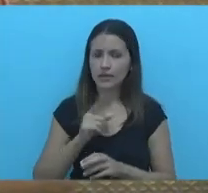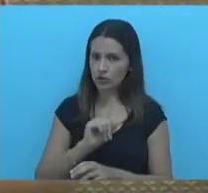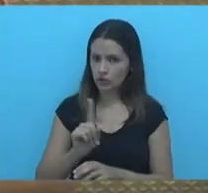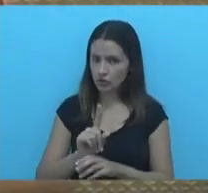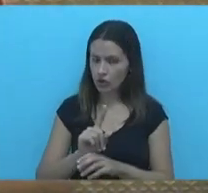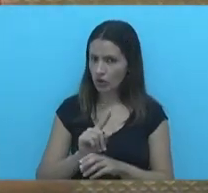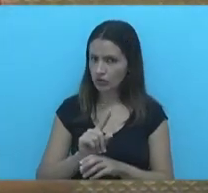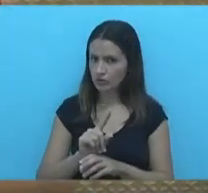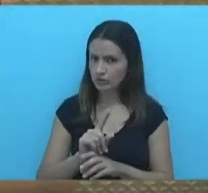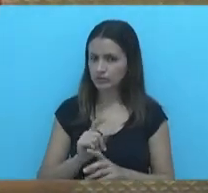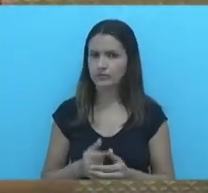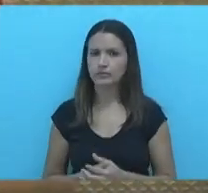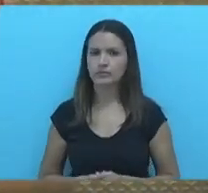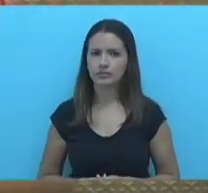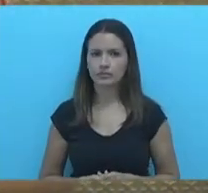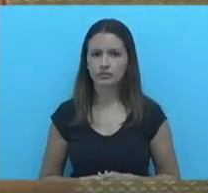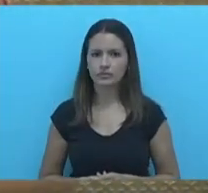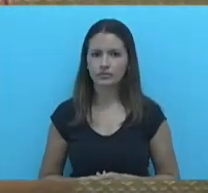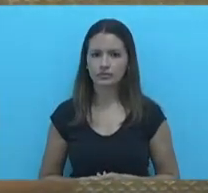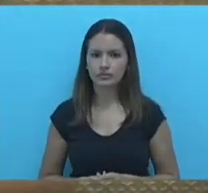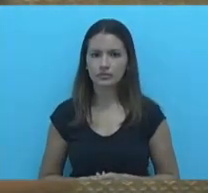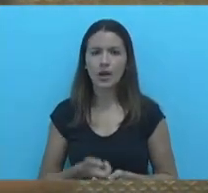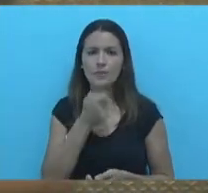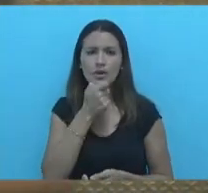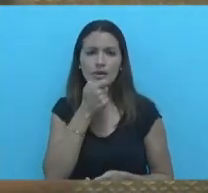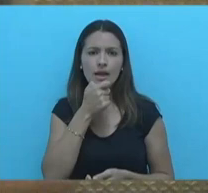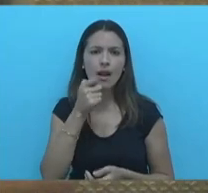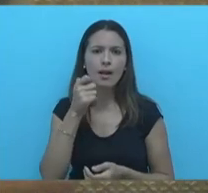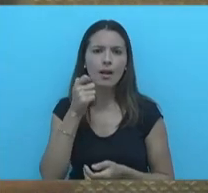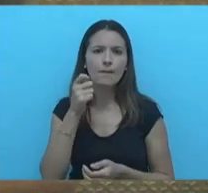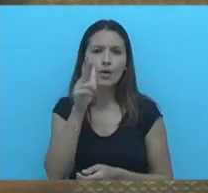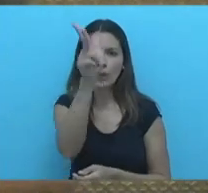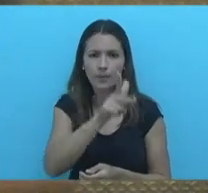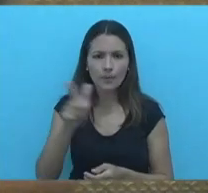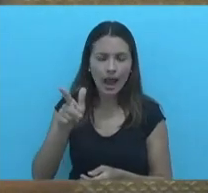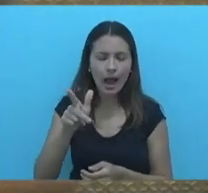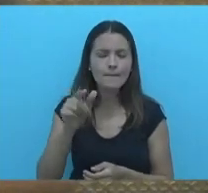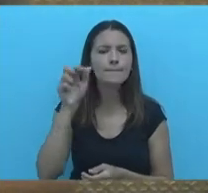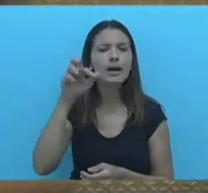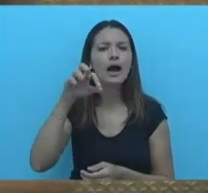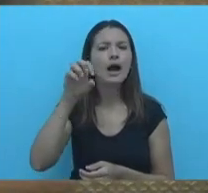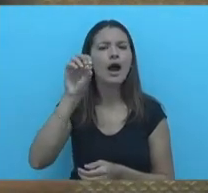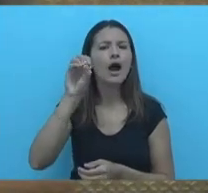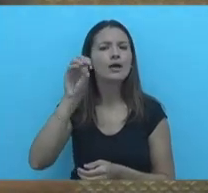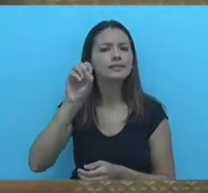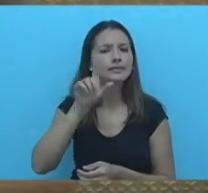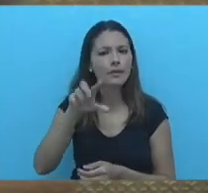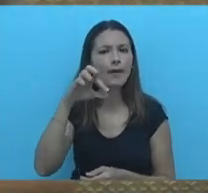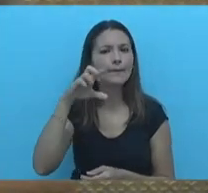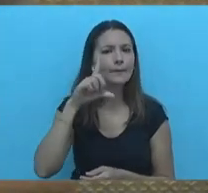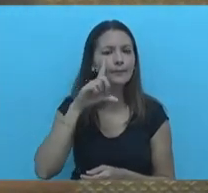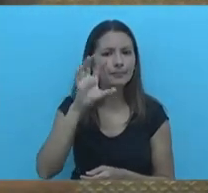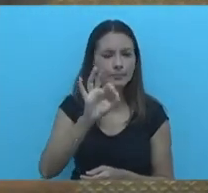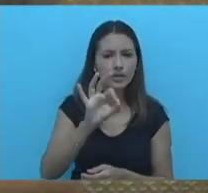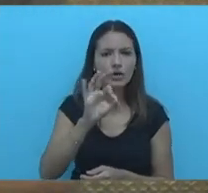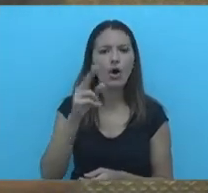decisión política que sacó un papa que se llamaba Pío IX, que casi adelanta un nombre